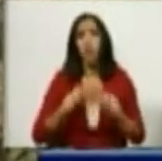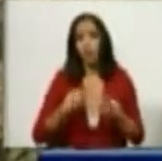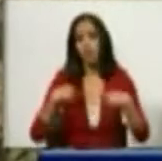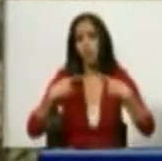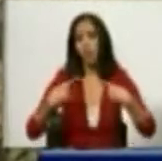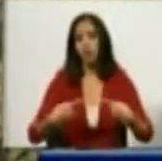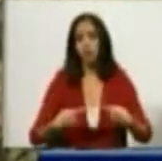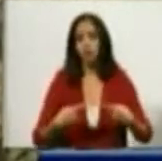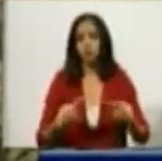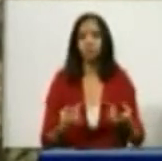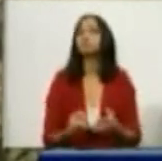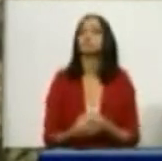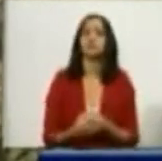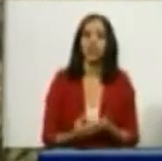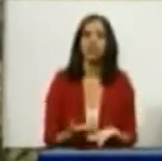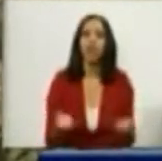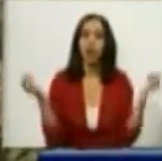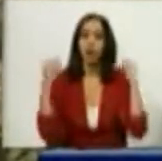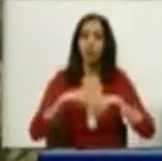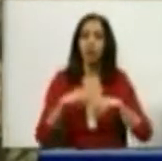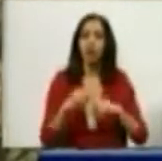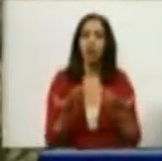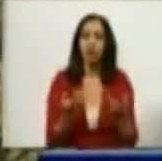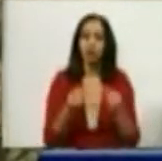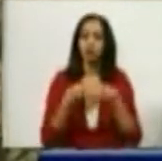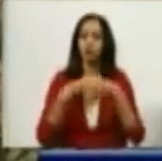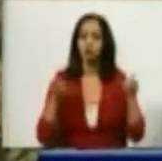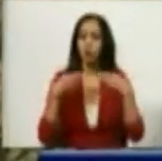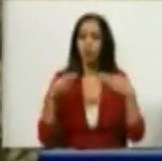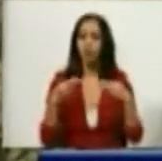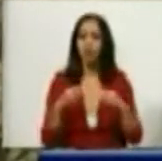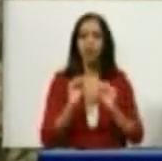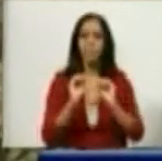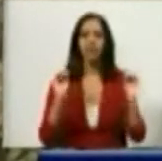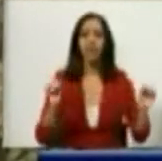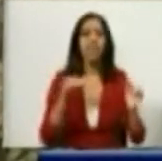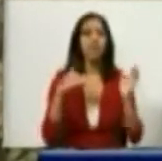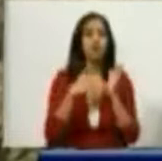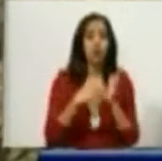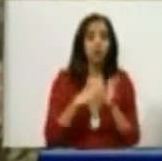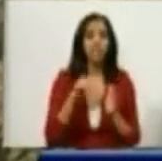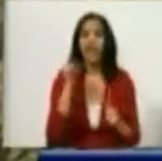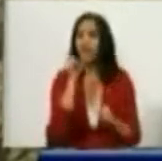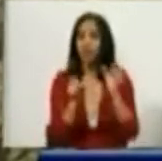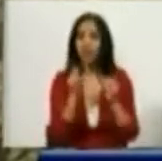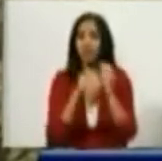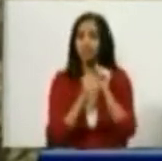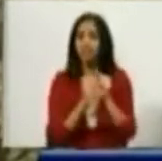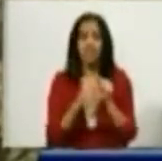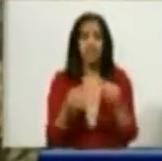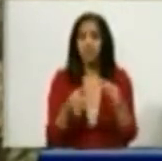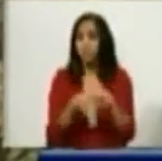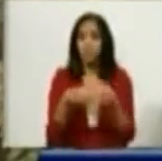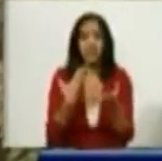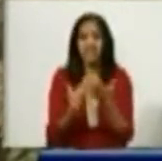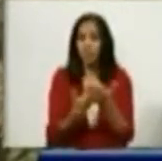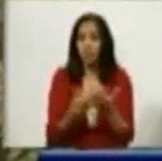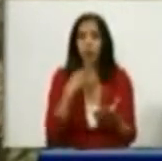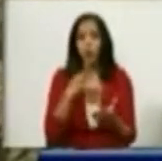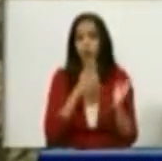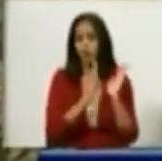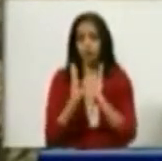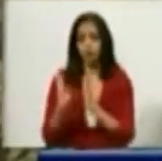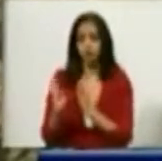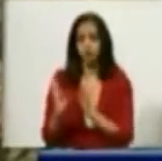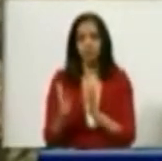pautado realizar un pronunciamiento y hasta ejecutar una denuncia en contra de aquellos dirigentes células partidos y demás organizaciones políticas